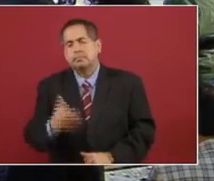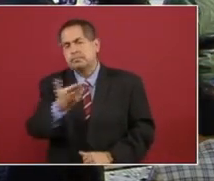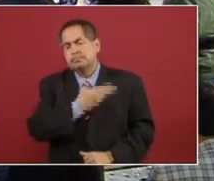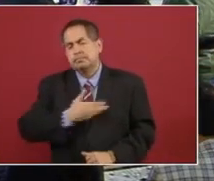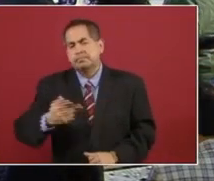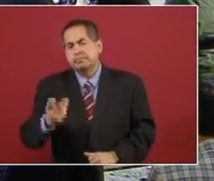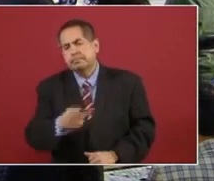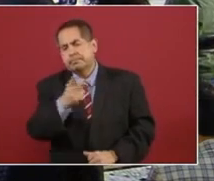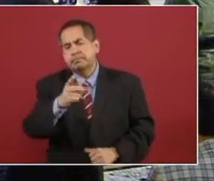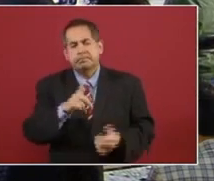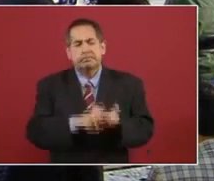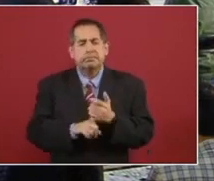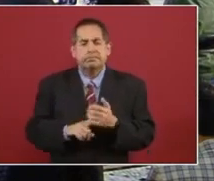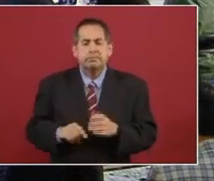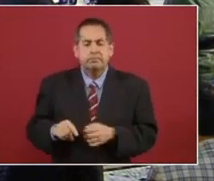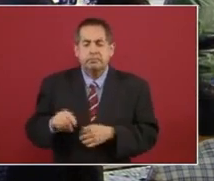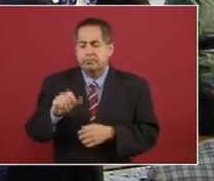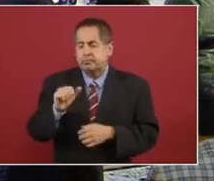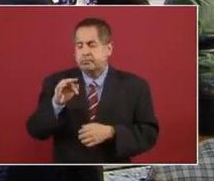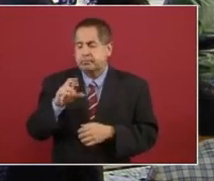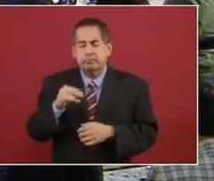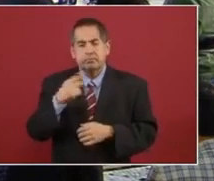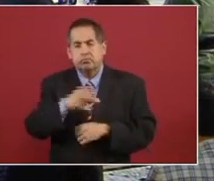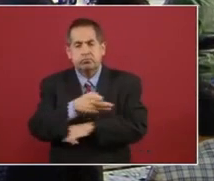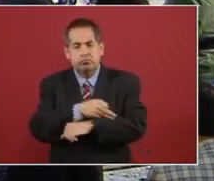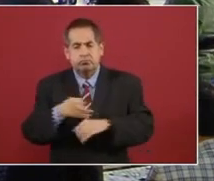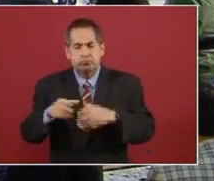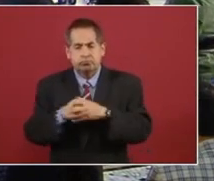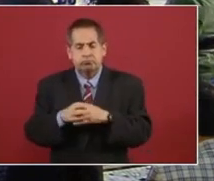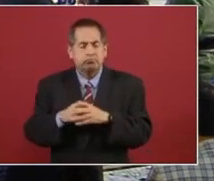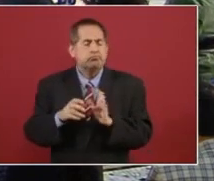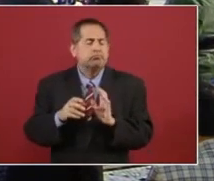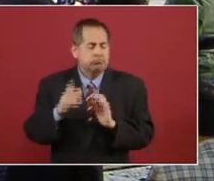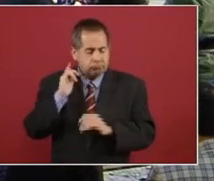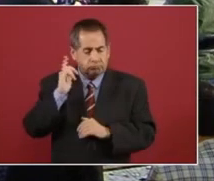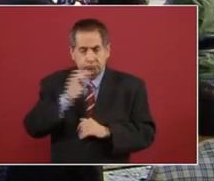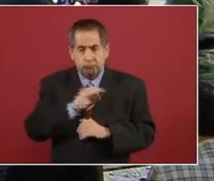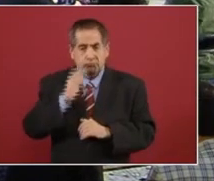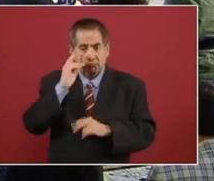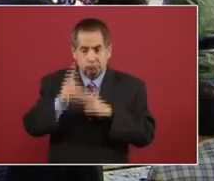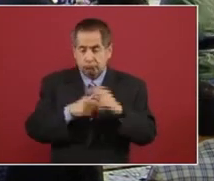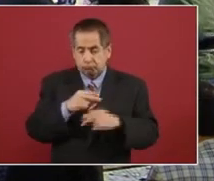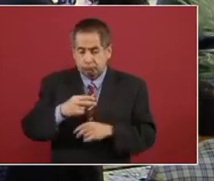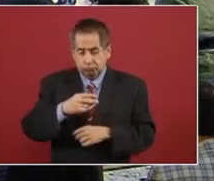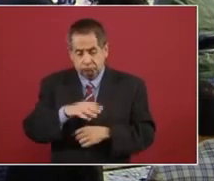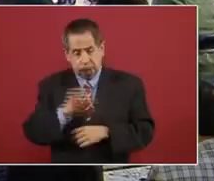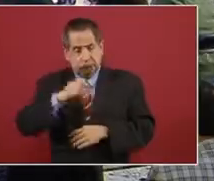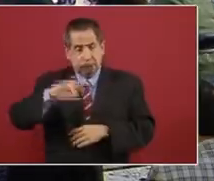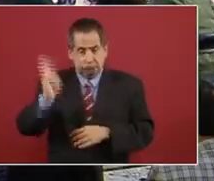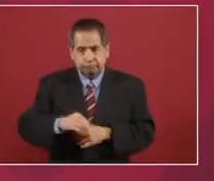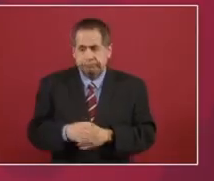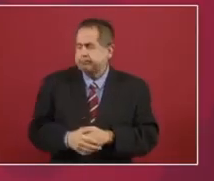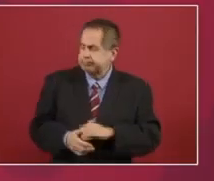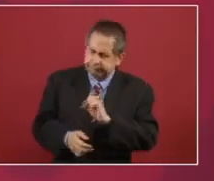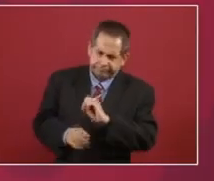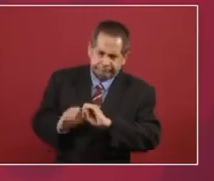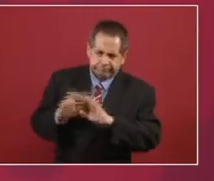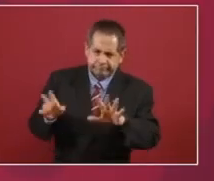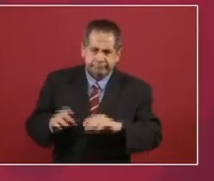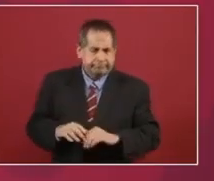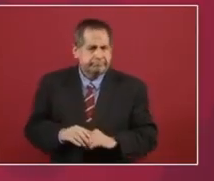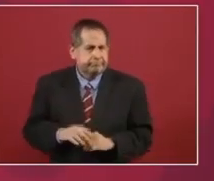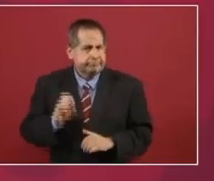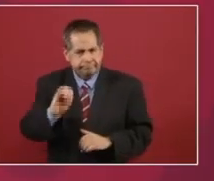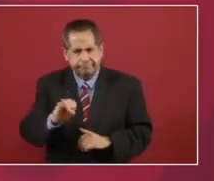los compañeros de Alfredo y su familia podemos tener la esperanza de que se puede llegar a la verdad en este caso. Sí, y desde